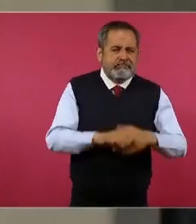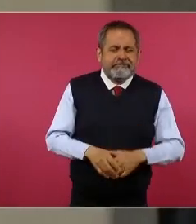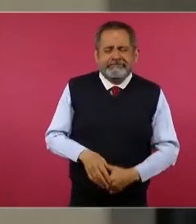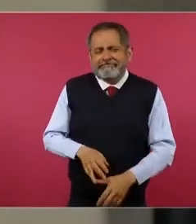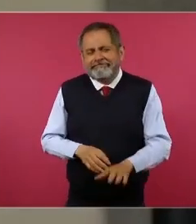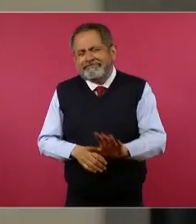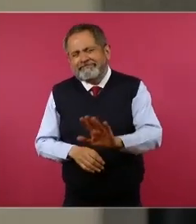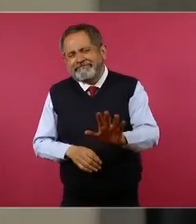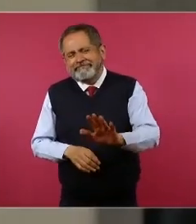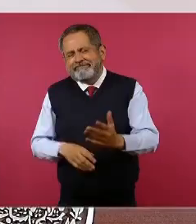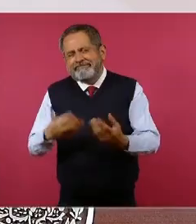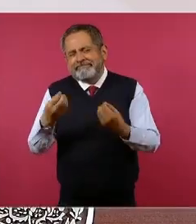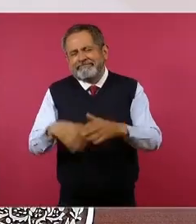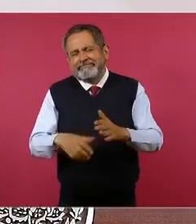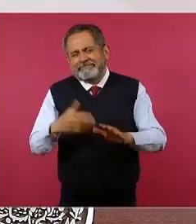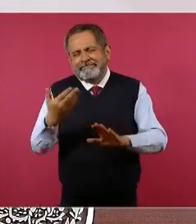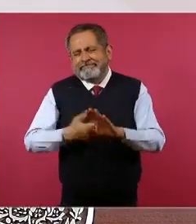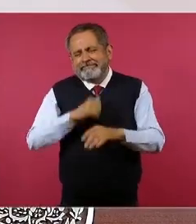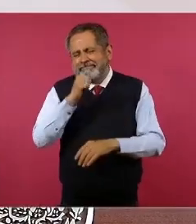nada,